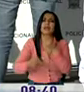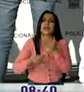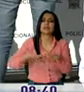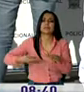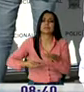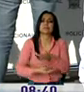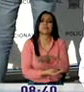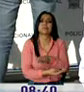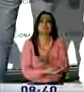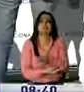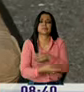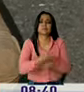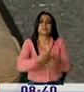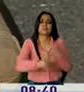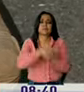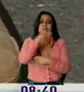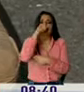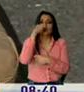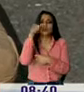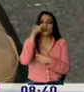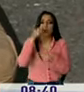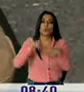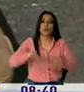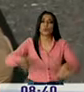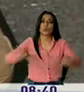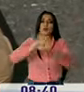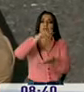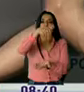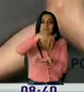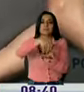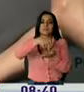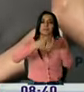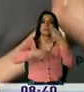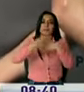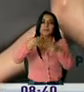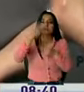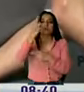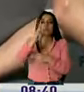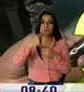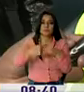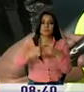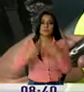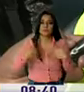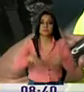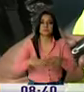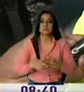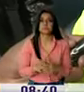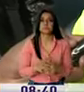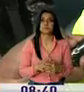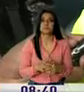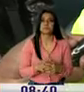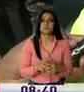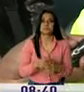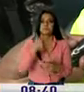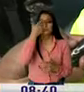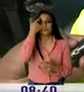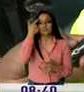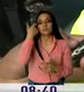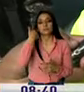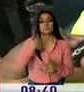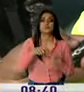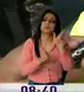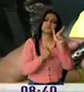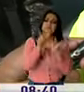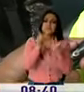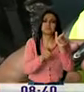ilegal de sustancias en un centro comercial ubicado al sur de Quito. Varias personas estuvieron en actitud inusual